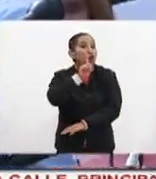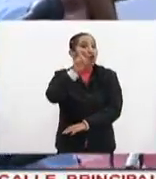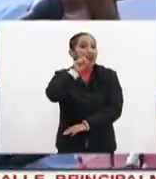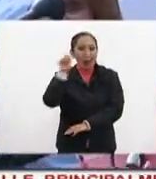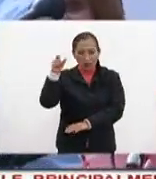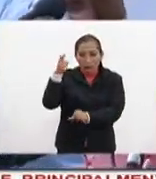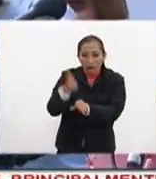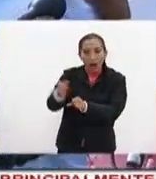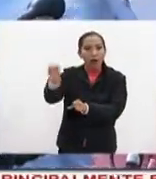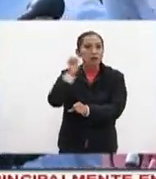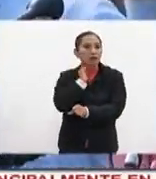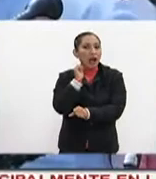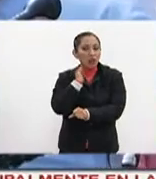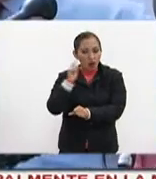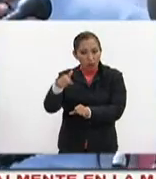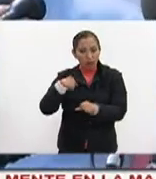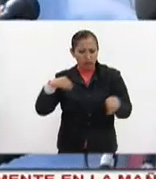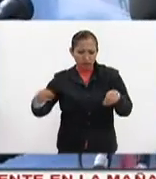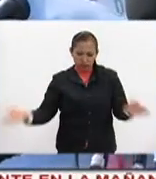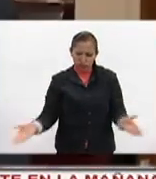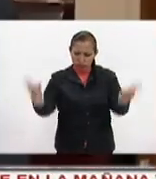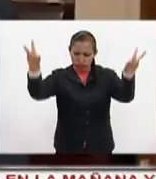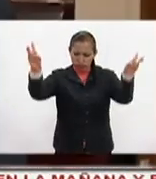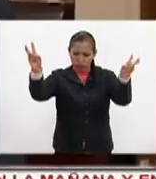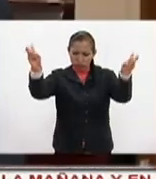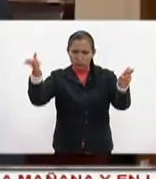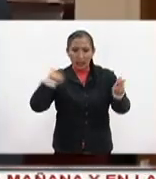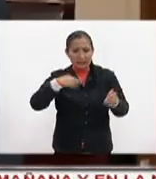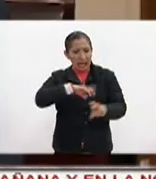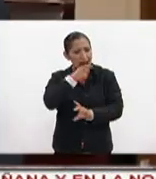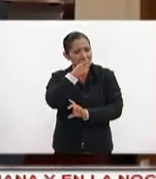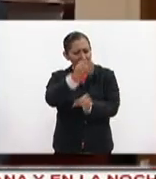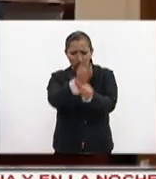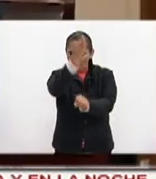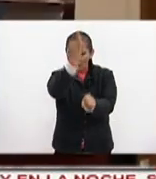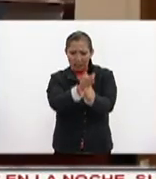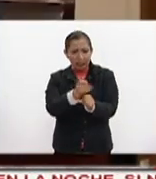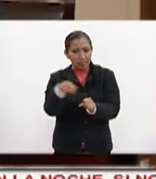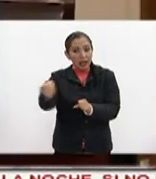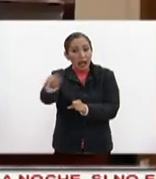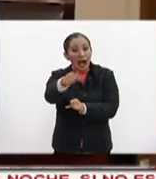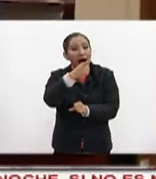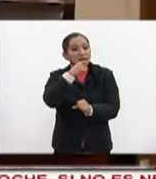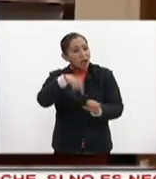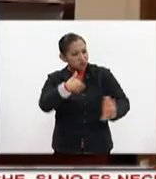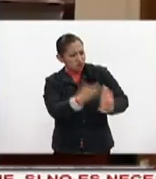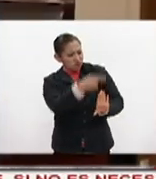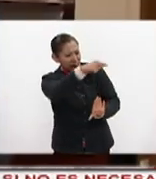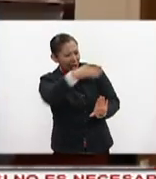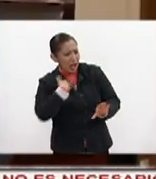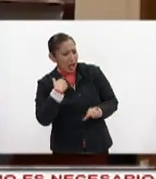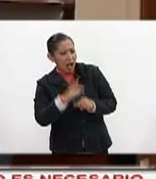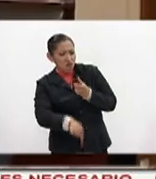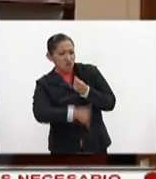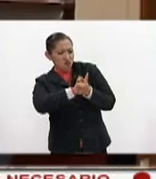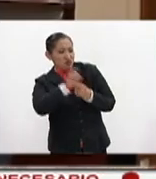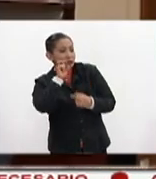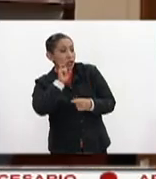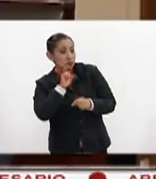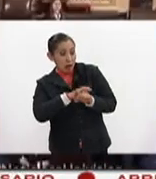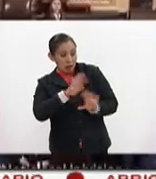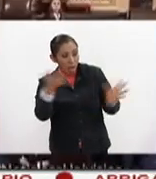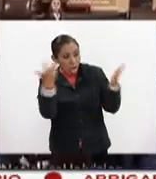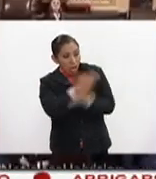mujeres, entre ellas legisladoras, iniciaron un movimiento llamado Hemos Dicho Suficiente, mediante el cual realizaron acusaciones de abuso sexual que ya